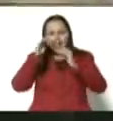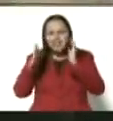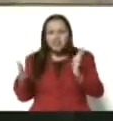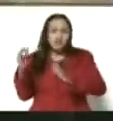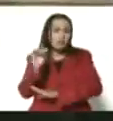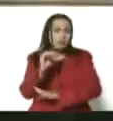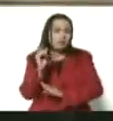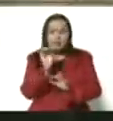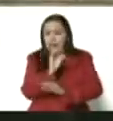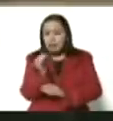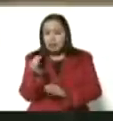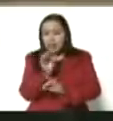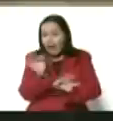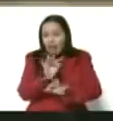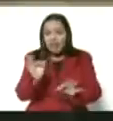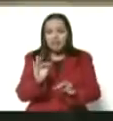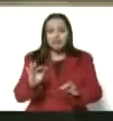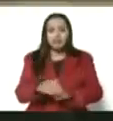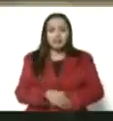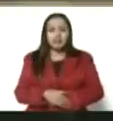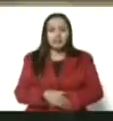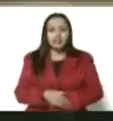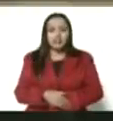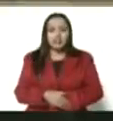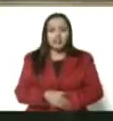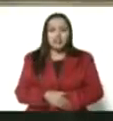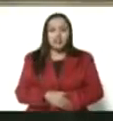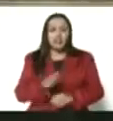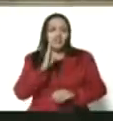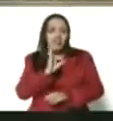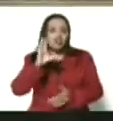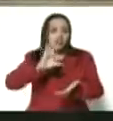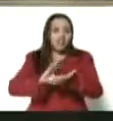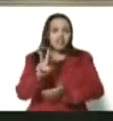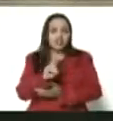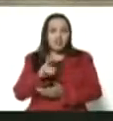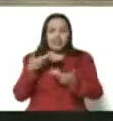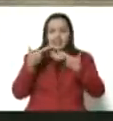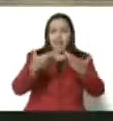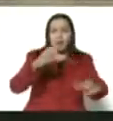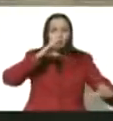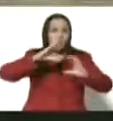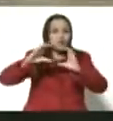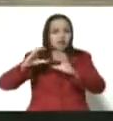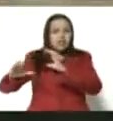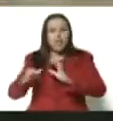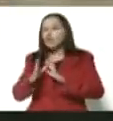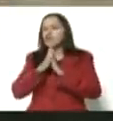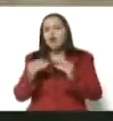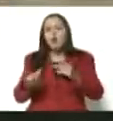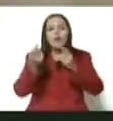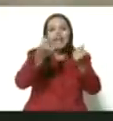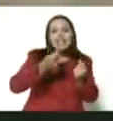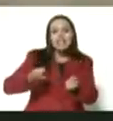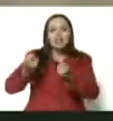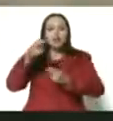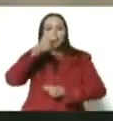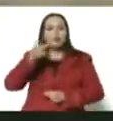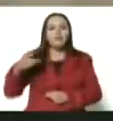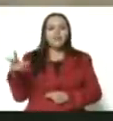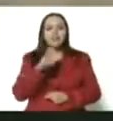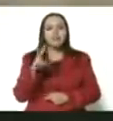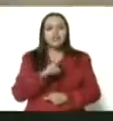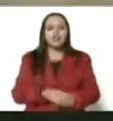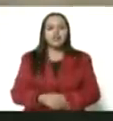Central de Venezuela. Entregamos todas las comunicaciones que fueron consignadas para que dinero del pueblo